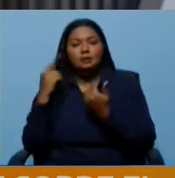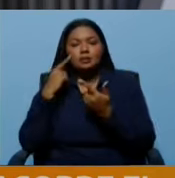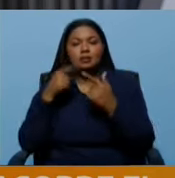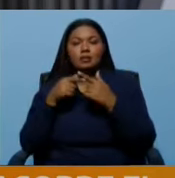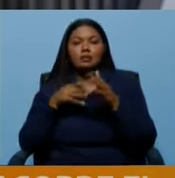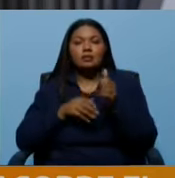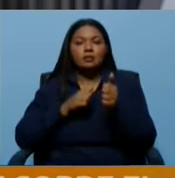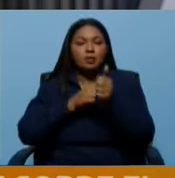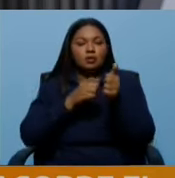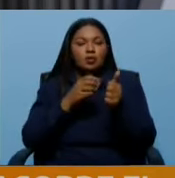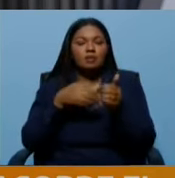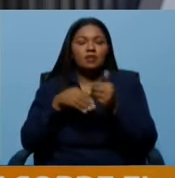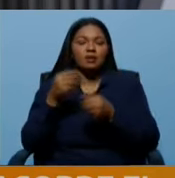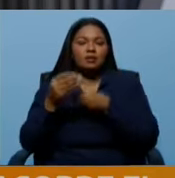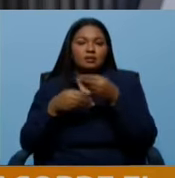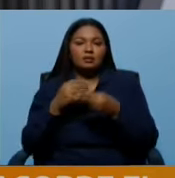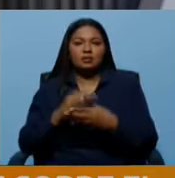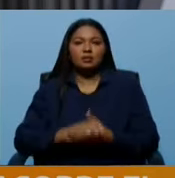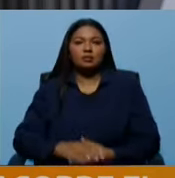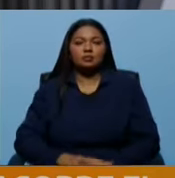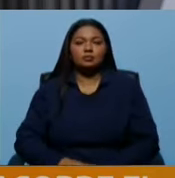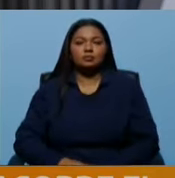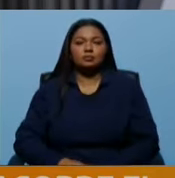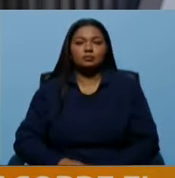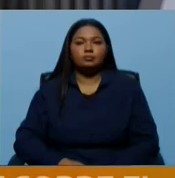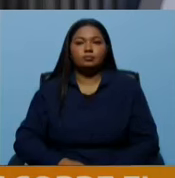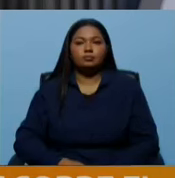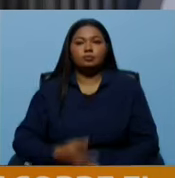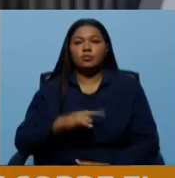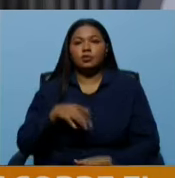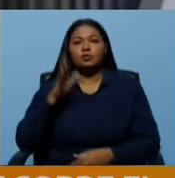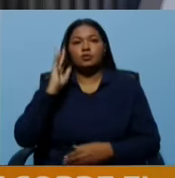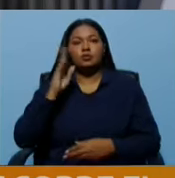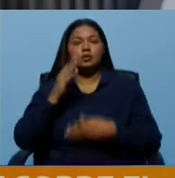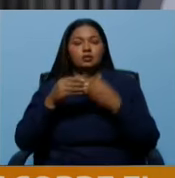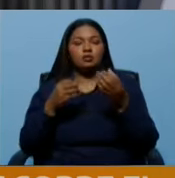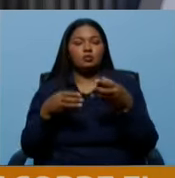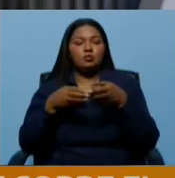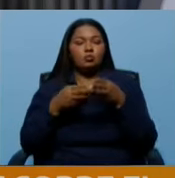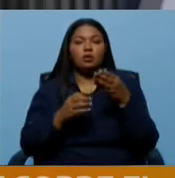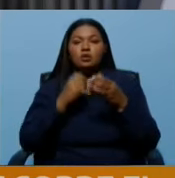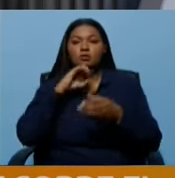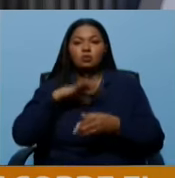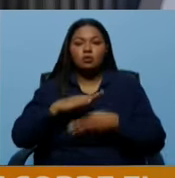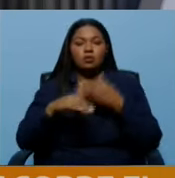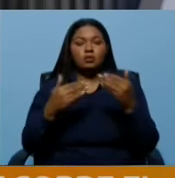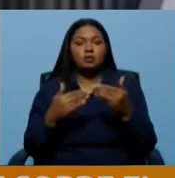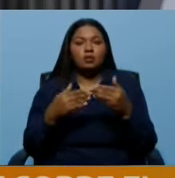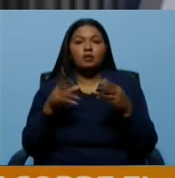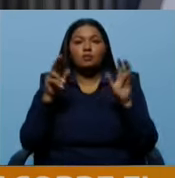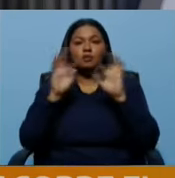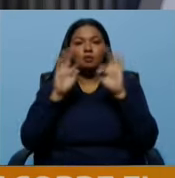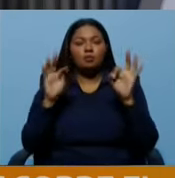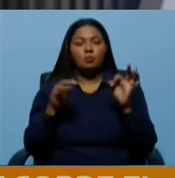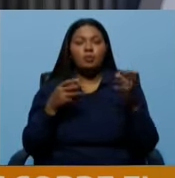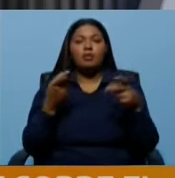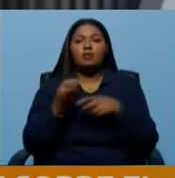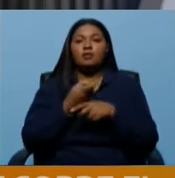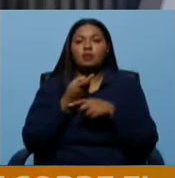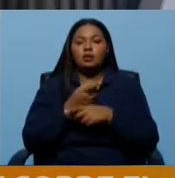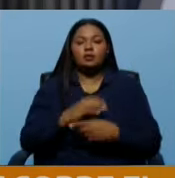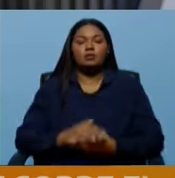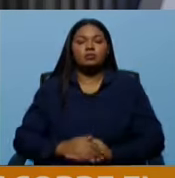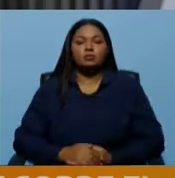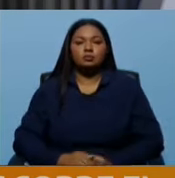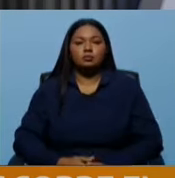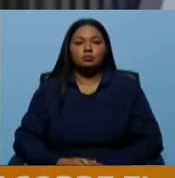para lo que están haciendo. Lo que están haciendo es, en el Congreso del Bloque Histórico, son nuevos métodos de gobierno, nuevas dinámicas, nueva